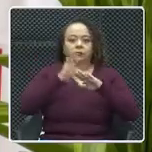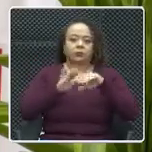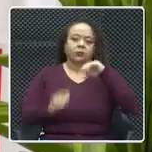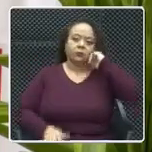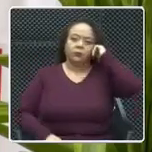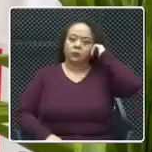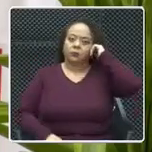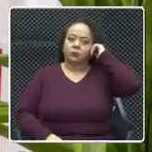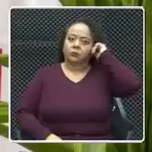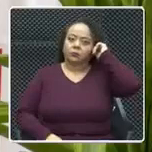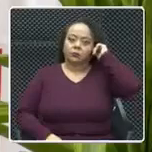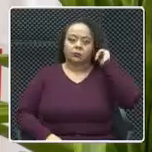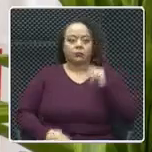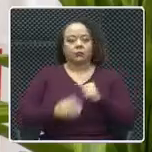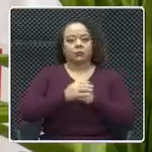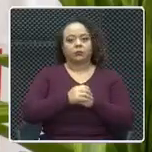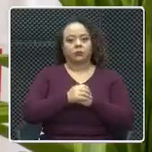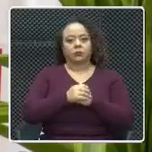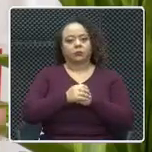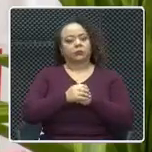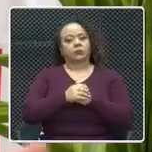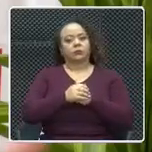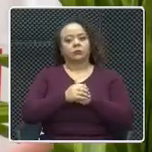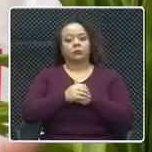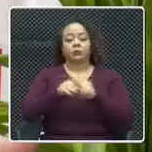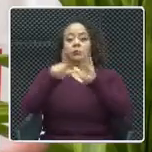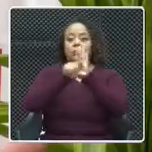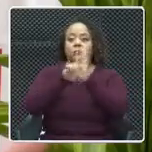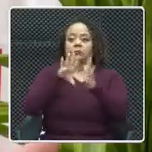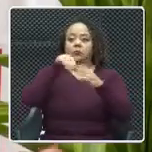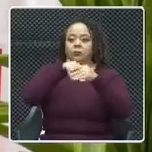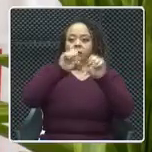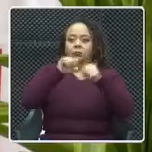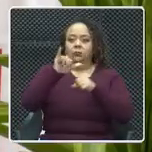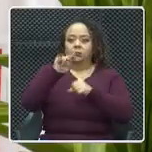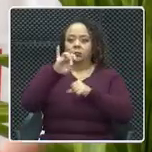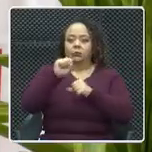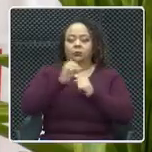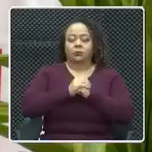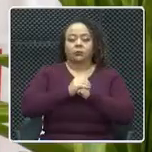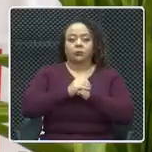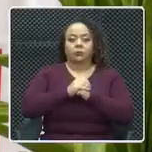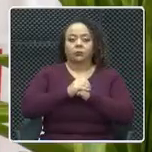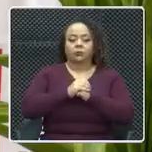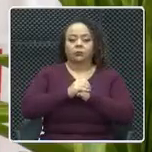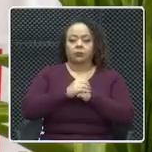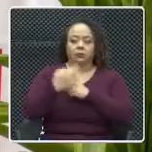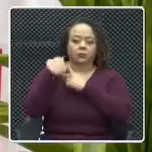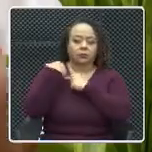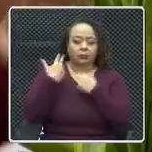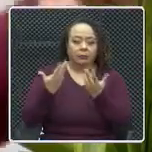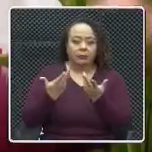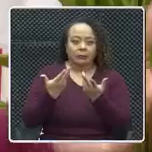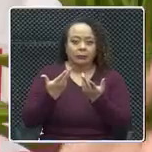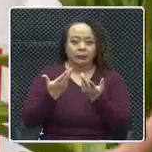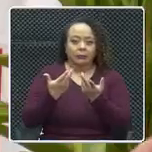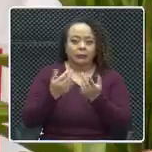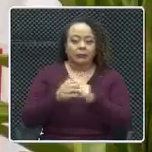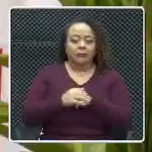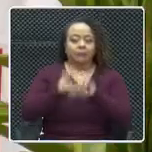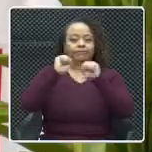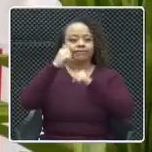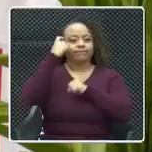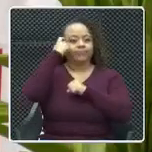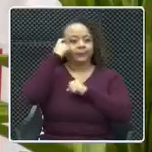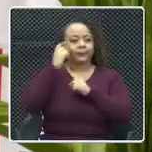a la hora de brindar la recomendación. Está legalmente dentro de las posibilidades del INSS, está dentro de las competencias, podríamos